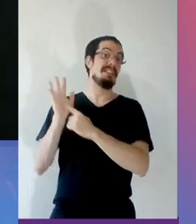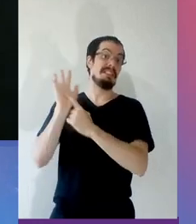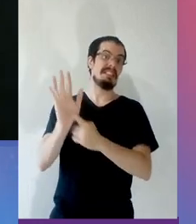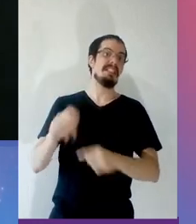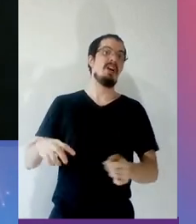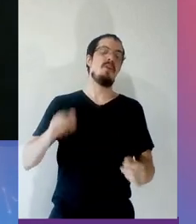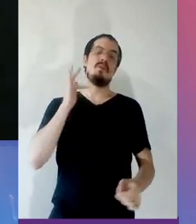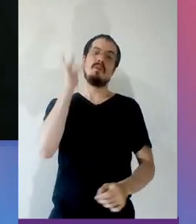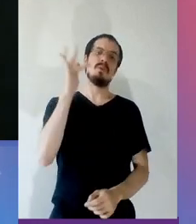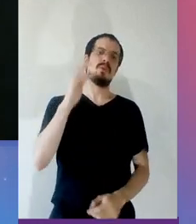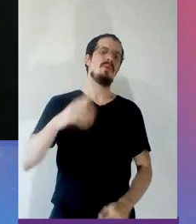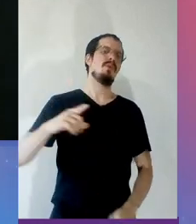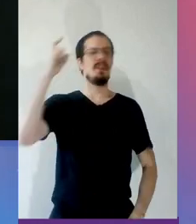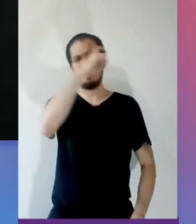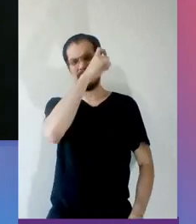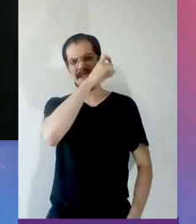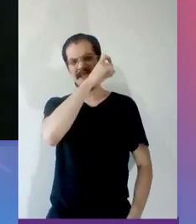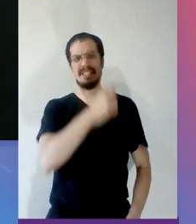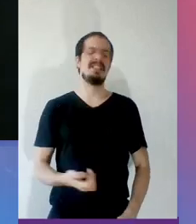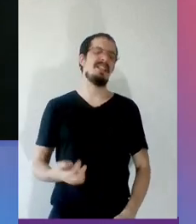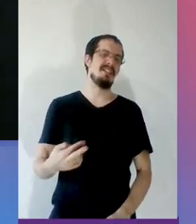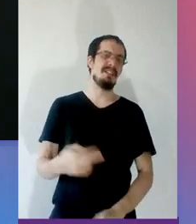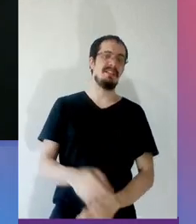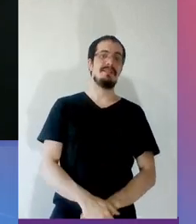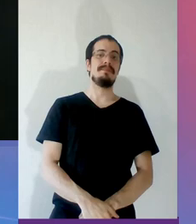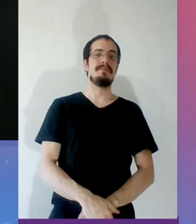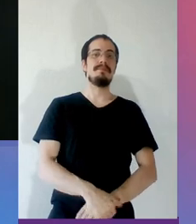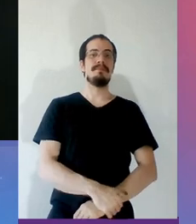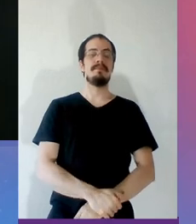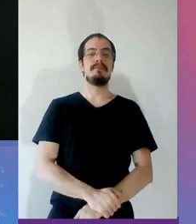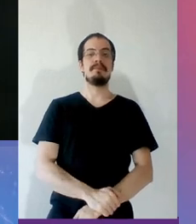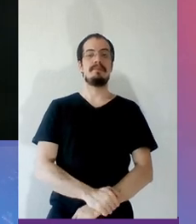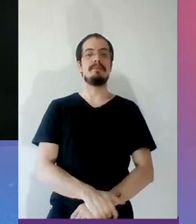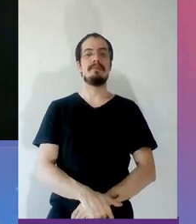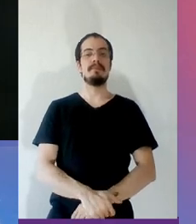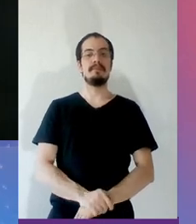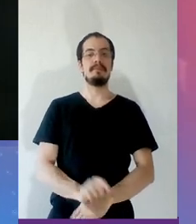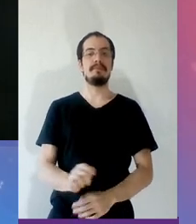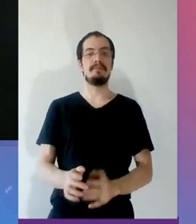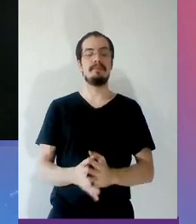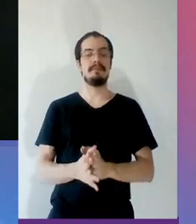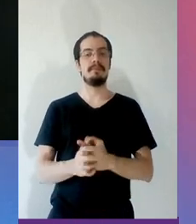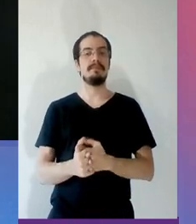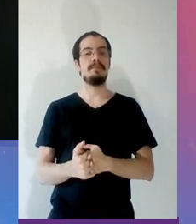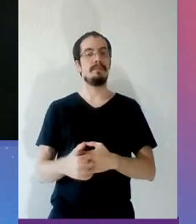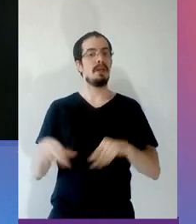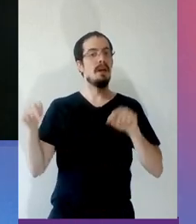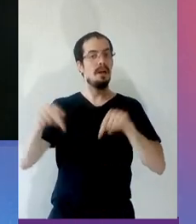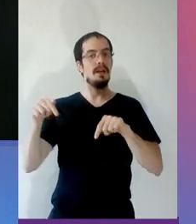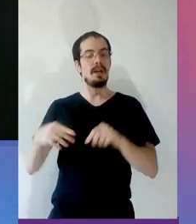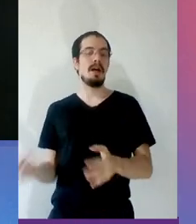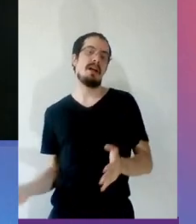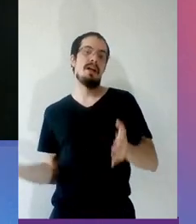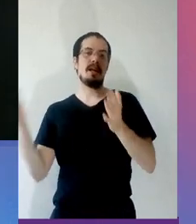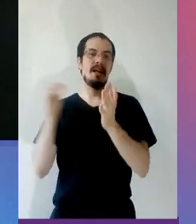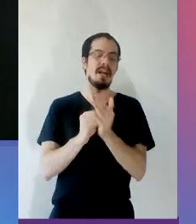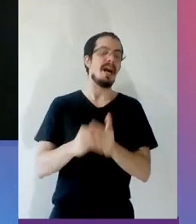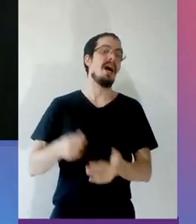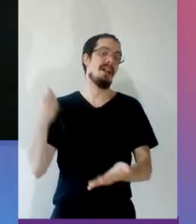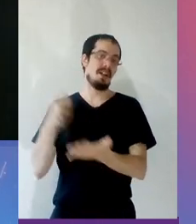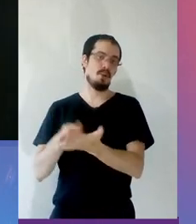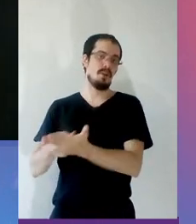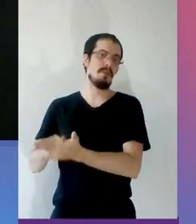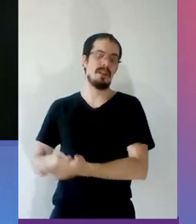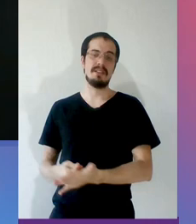muy complejo. Creo que se va a tener que inyectar recursos importantes. Hay